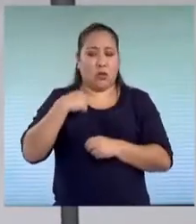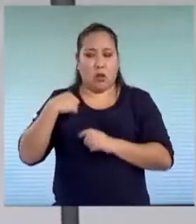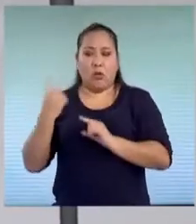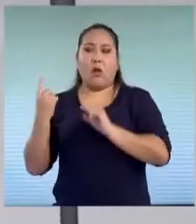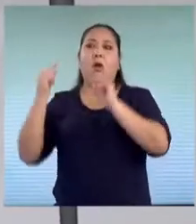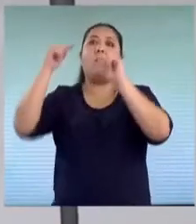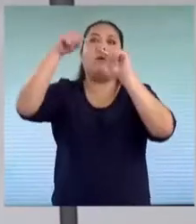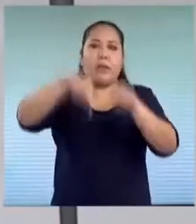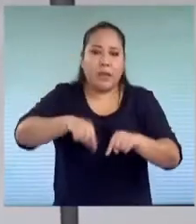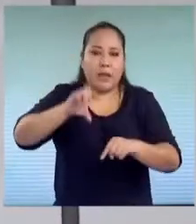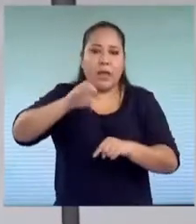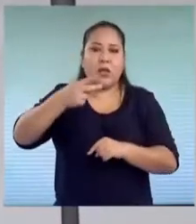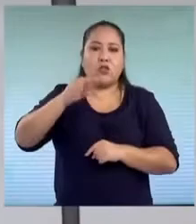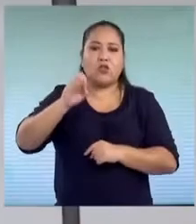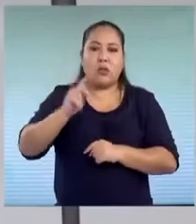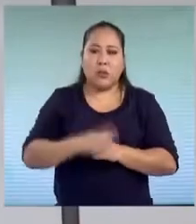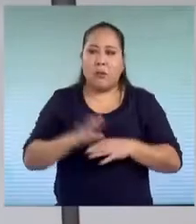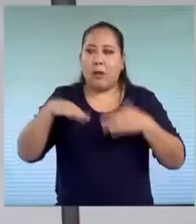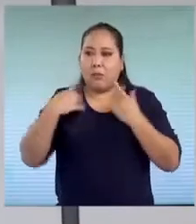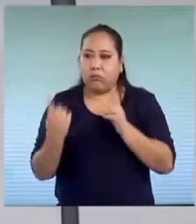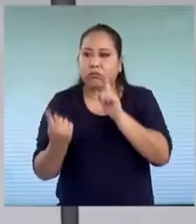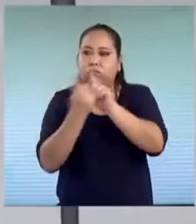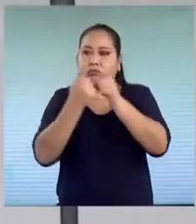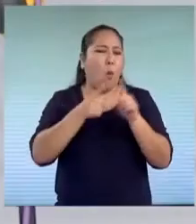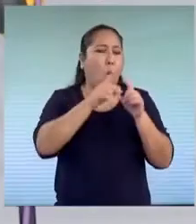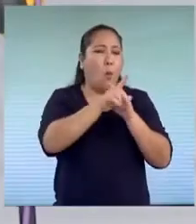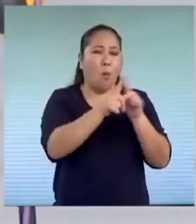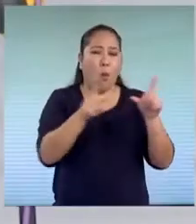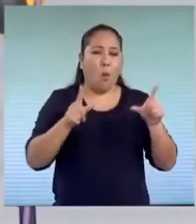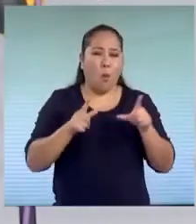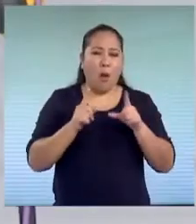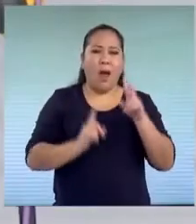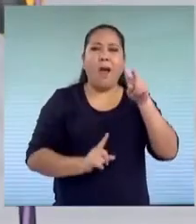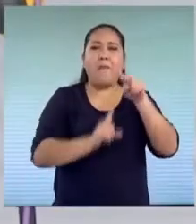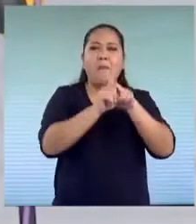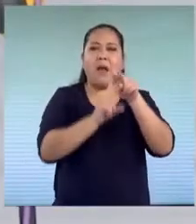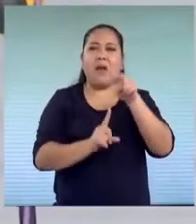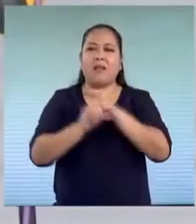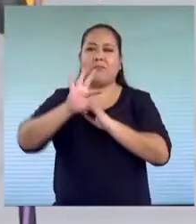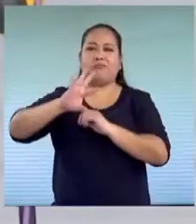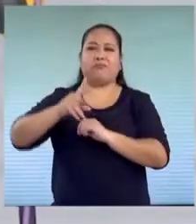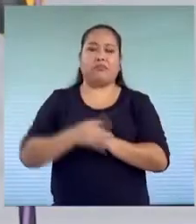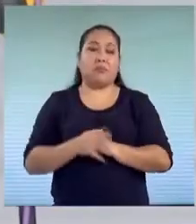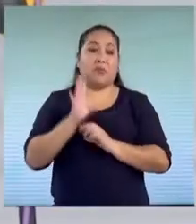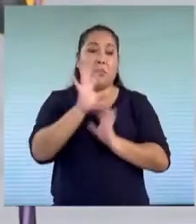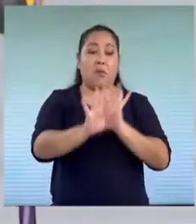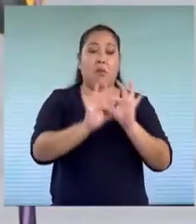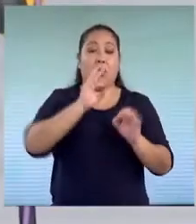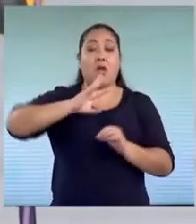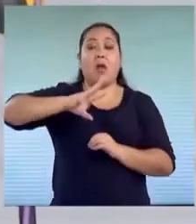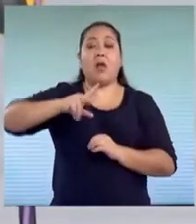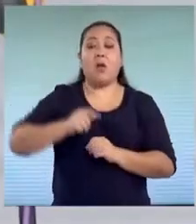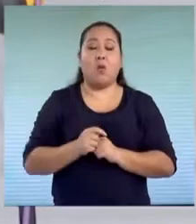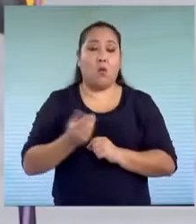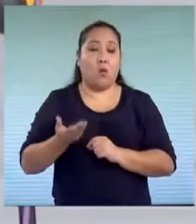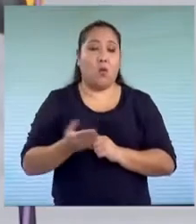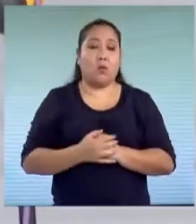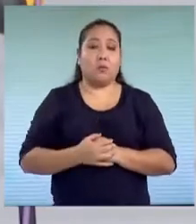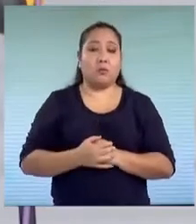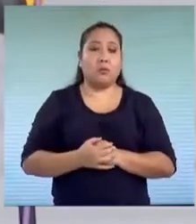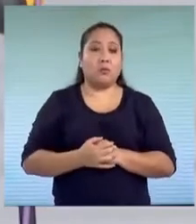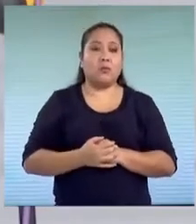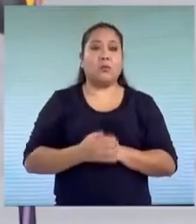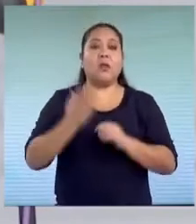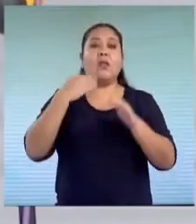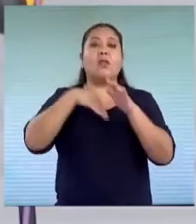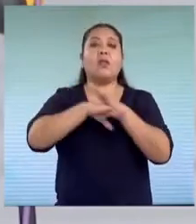venir aquí hasta Chota para poder debatir. Hemos encontrado delincuentes hasta